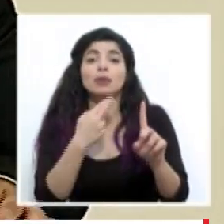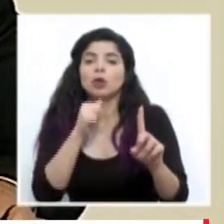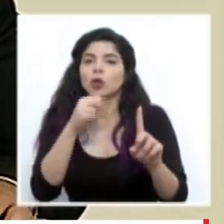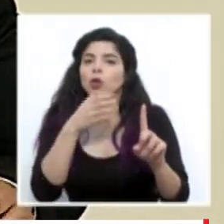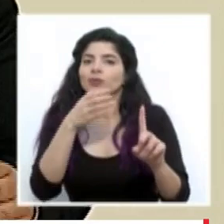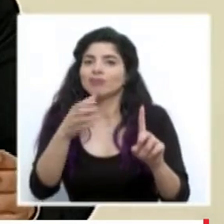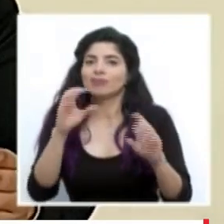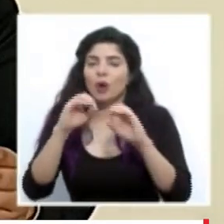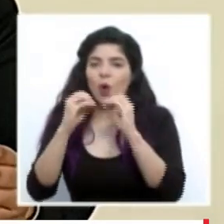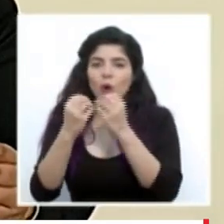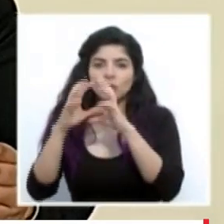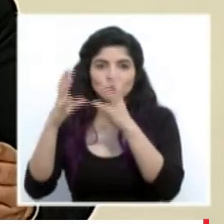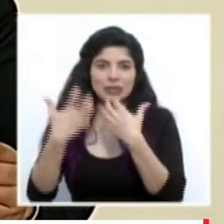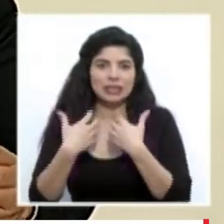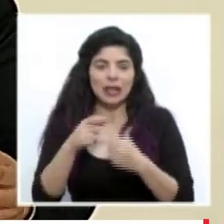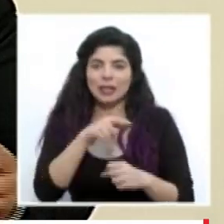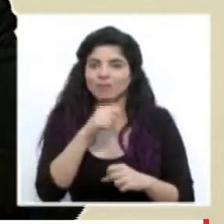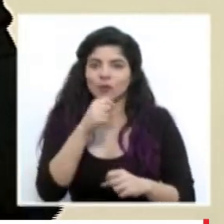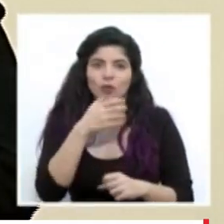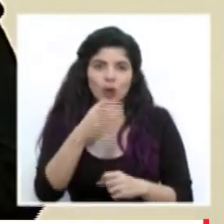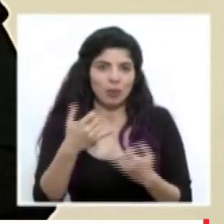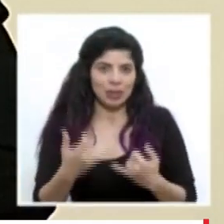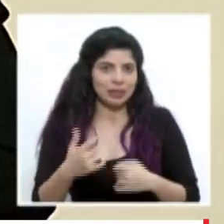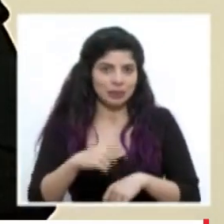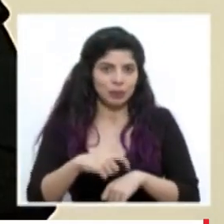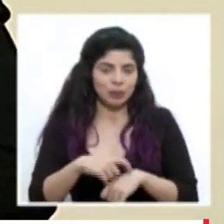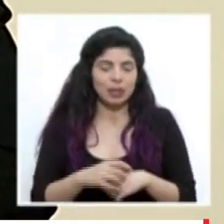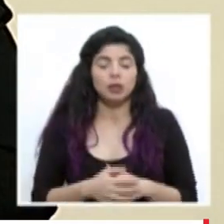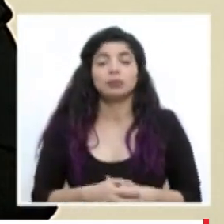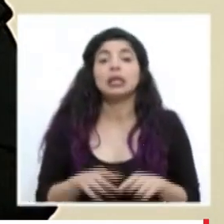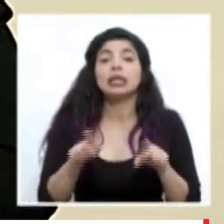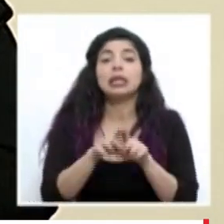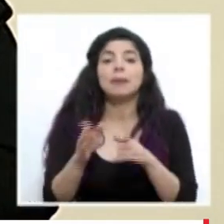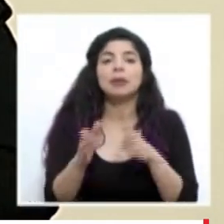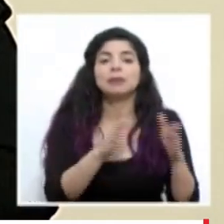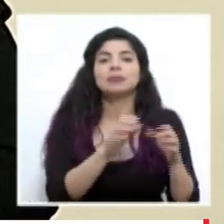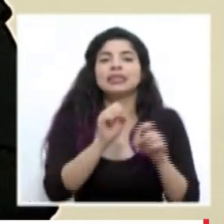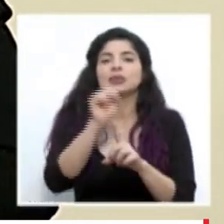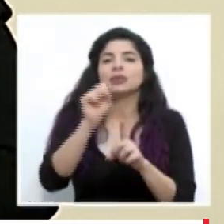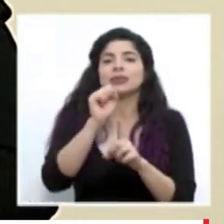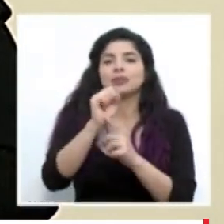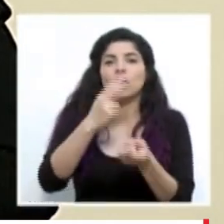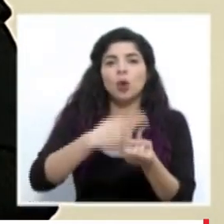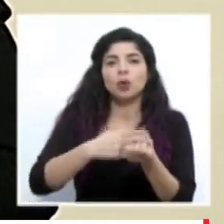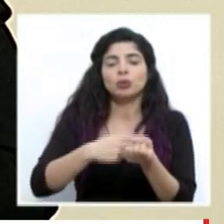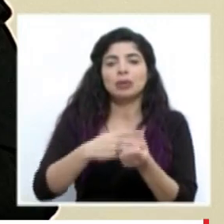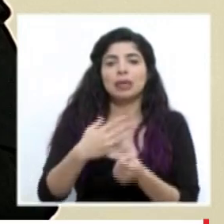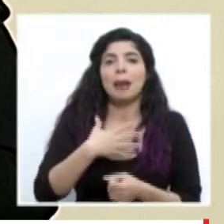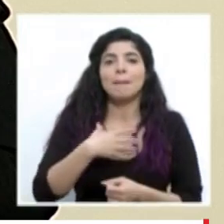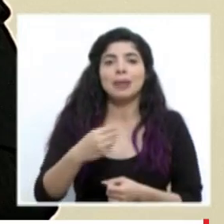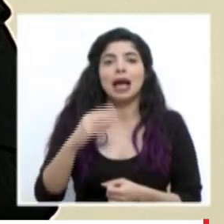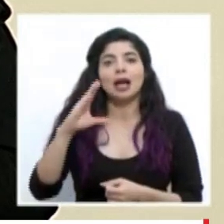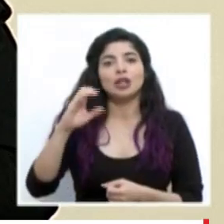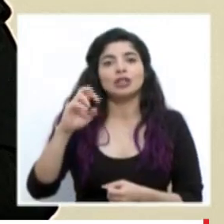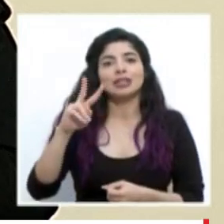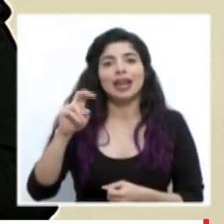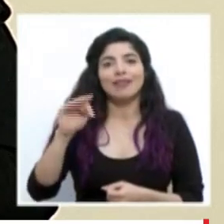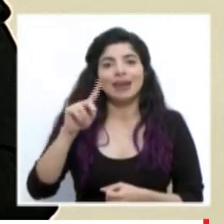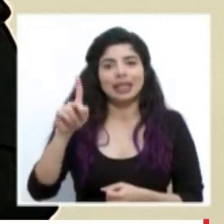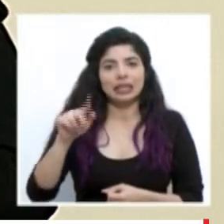momento. También quiero hablarles sobre la situación en el Hospital Blanco Cervantes. En el Hospital Blanco